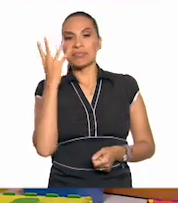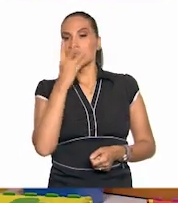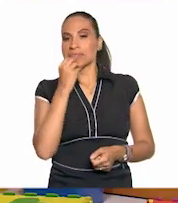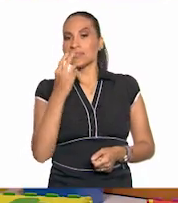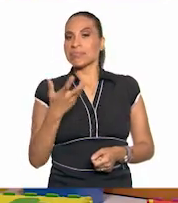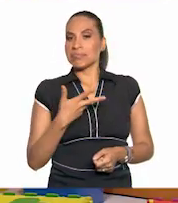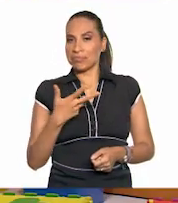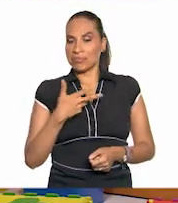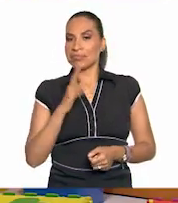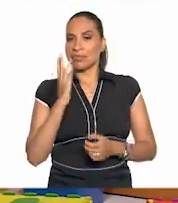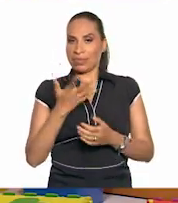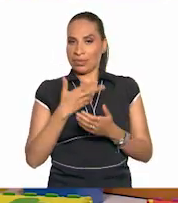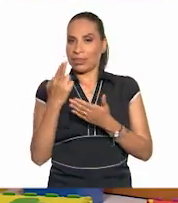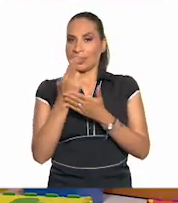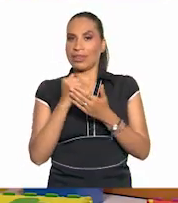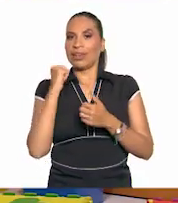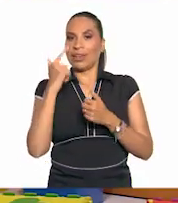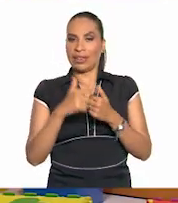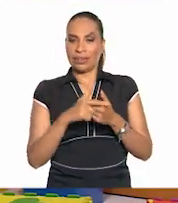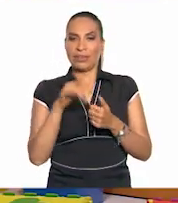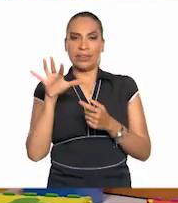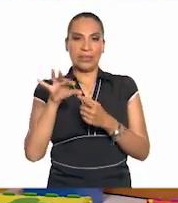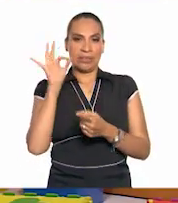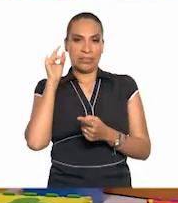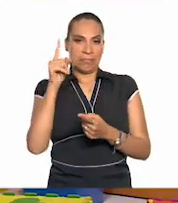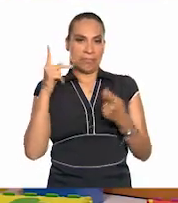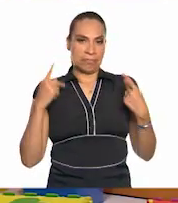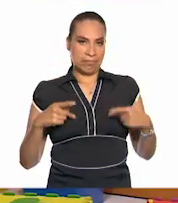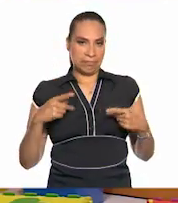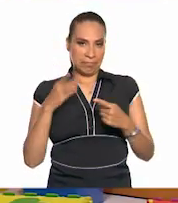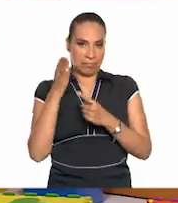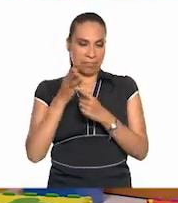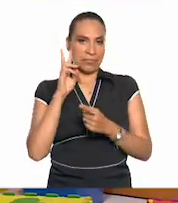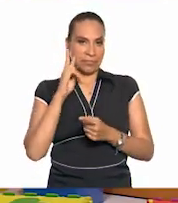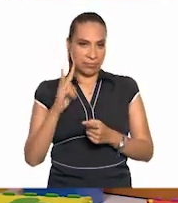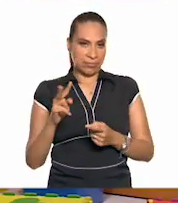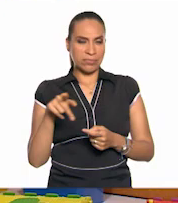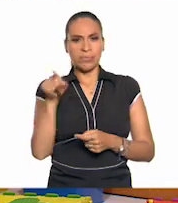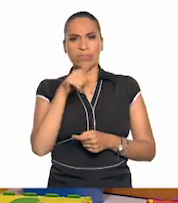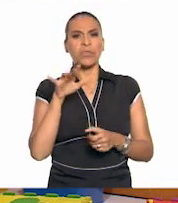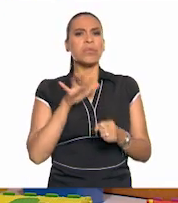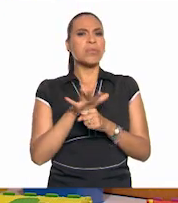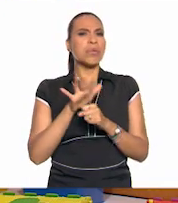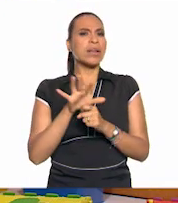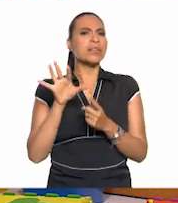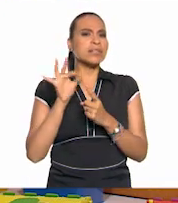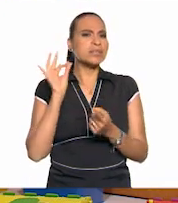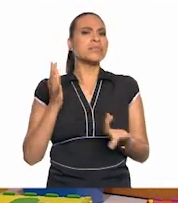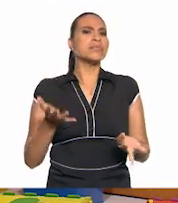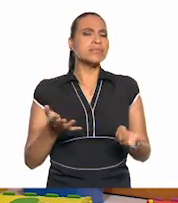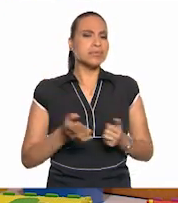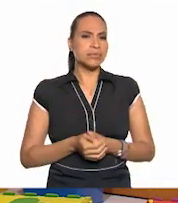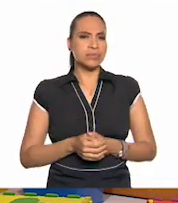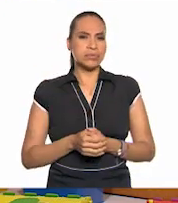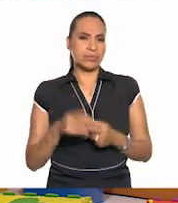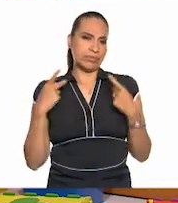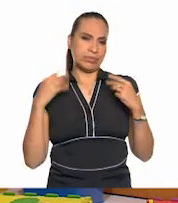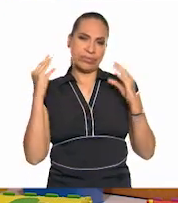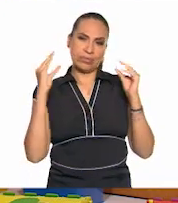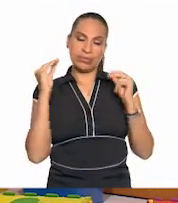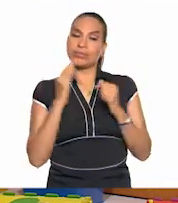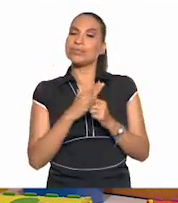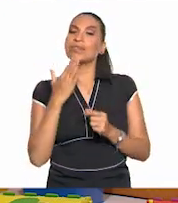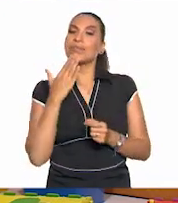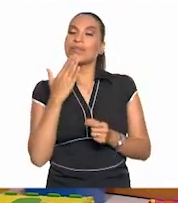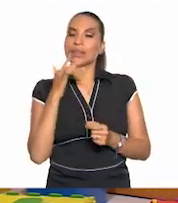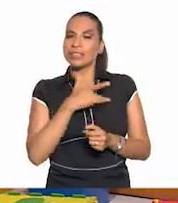Mariana tiene adelantado algo. Ah. Eligió a un personaje, niños y niñas. ¿Ustedes cuáles eligieron? Muy